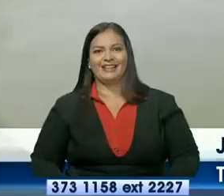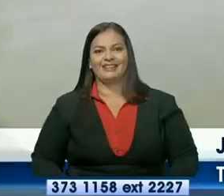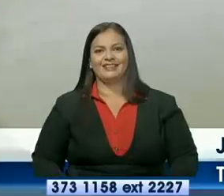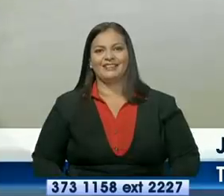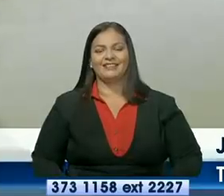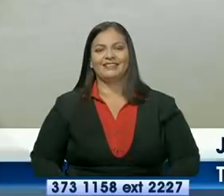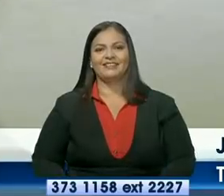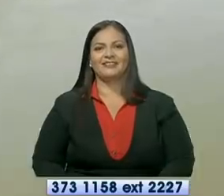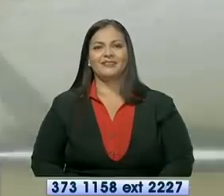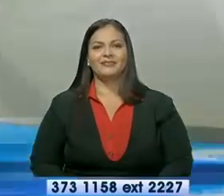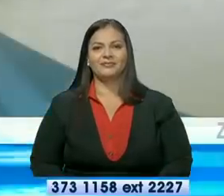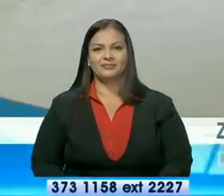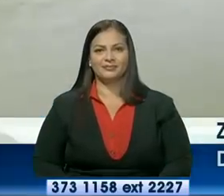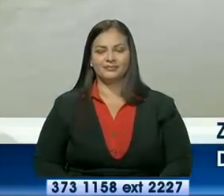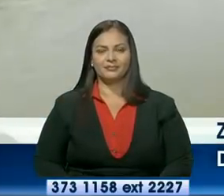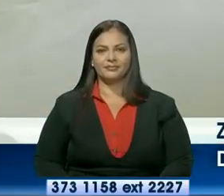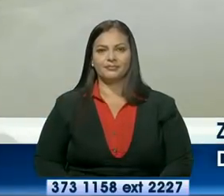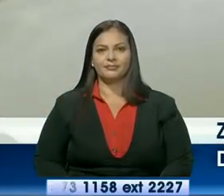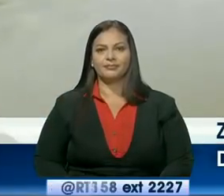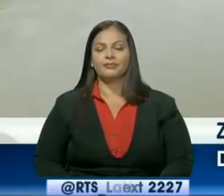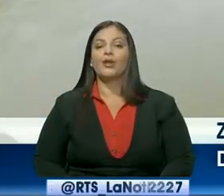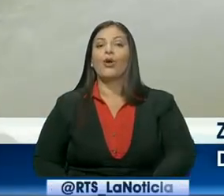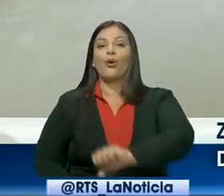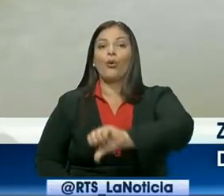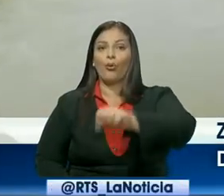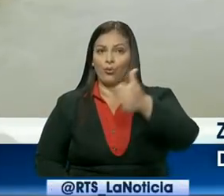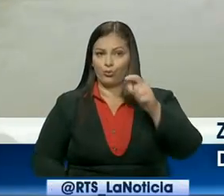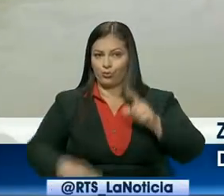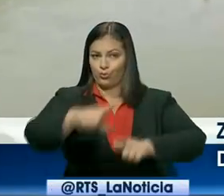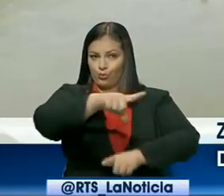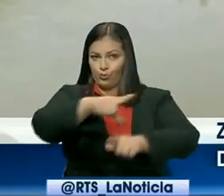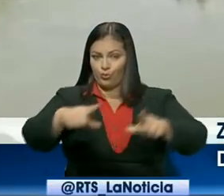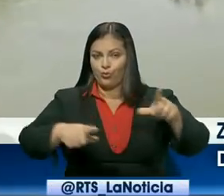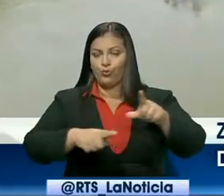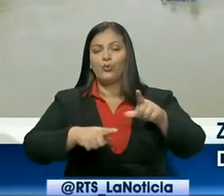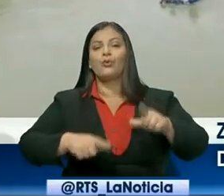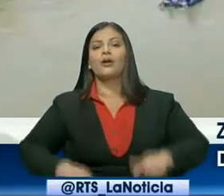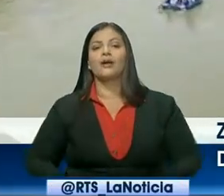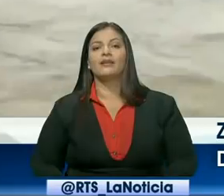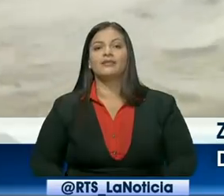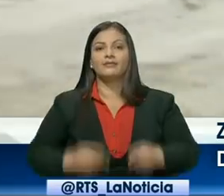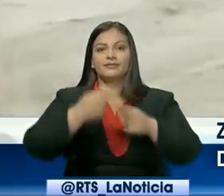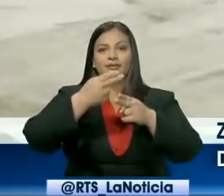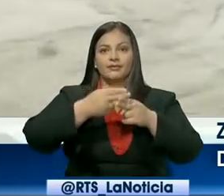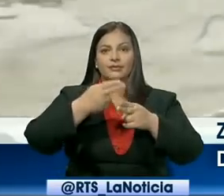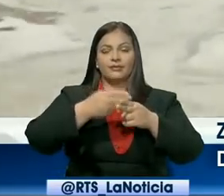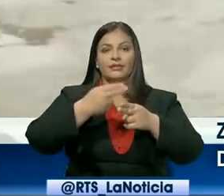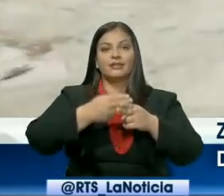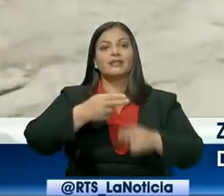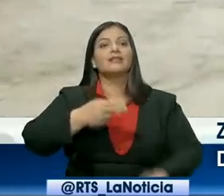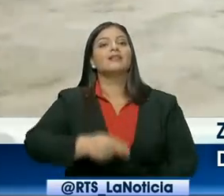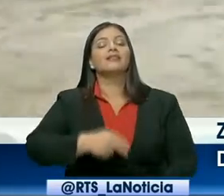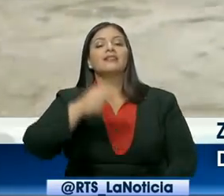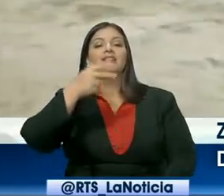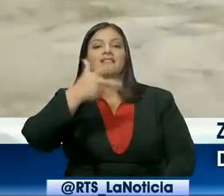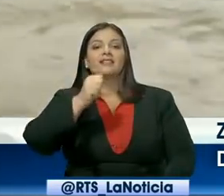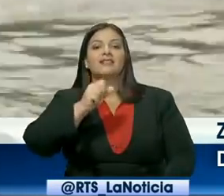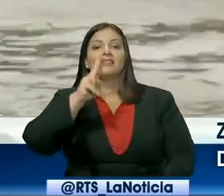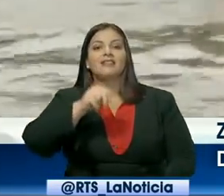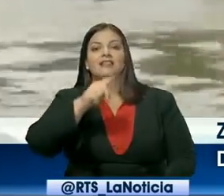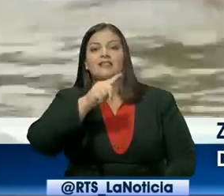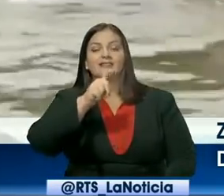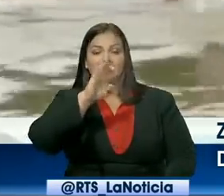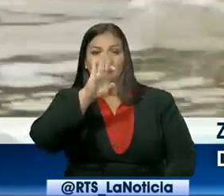mucho. Otro de los lugares que puedes visitar en esta provincia amazónica es Yantzaza, para disfrutar de las